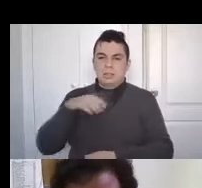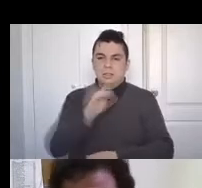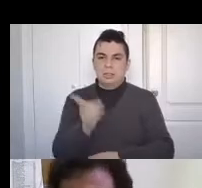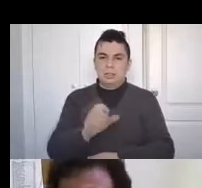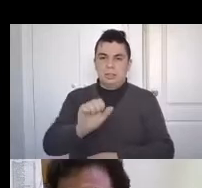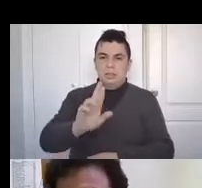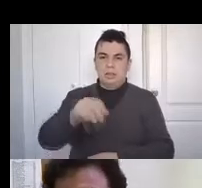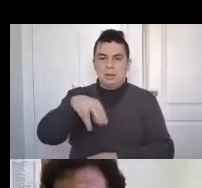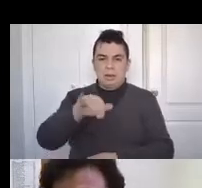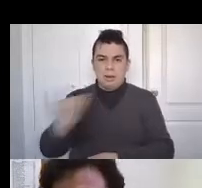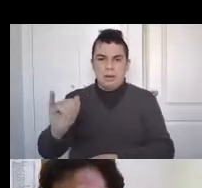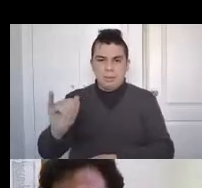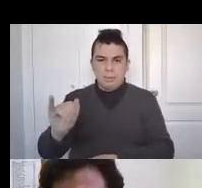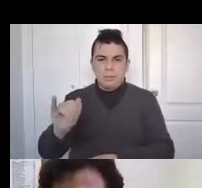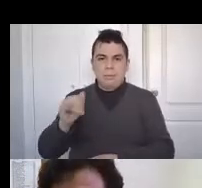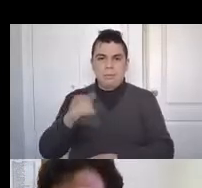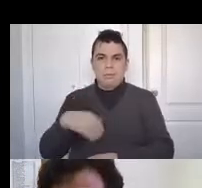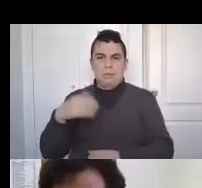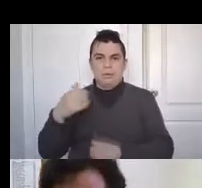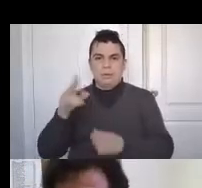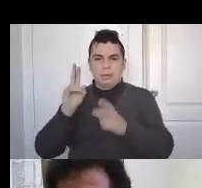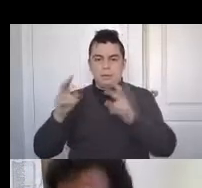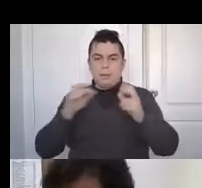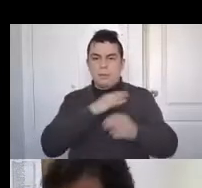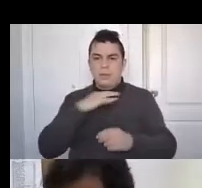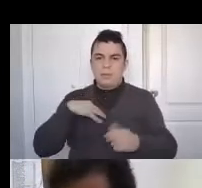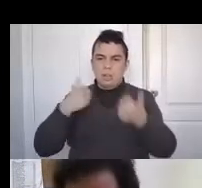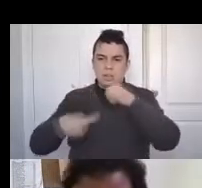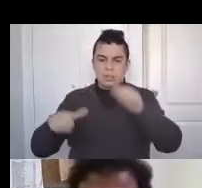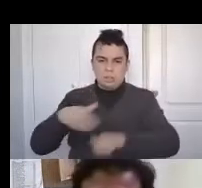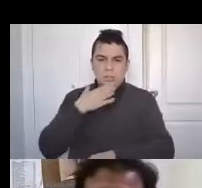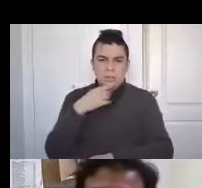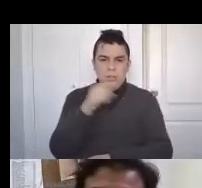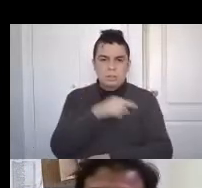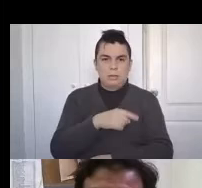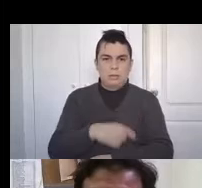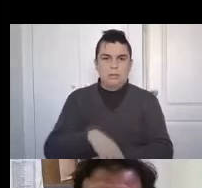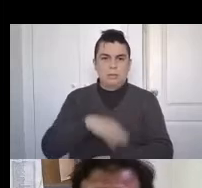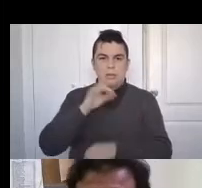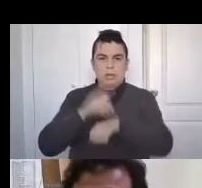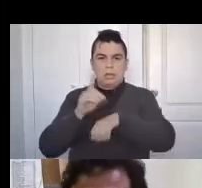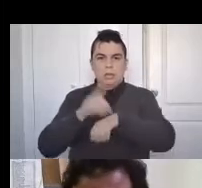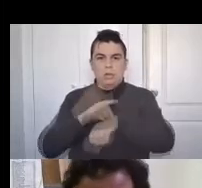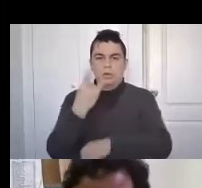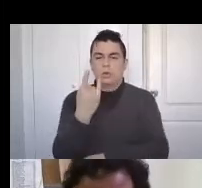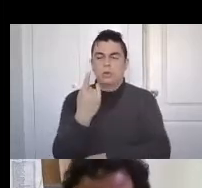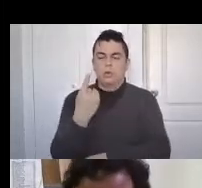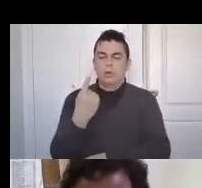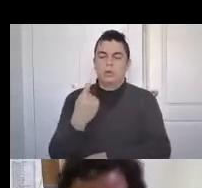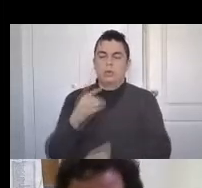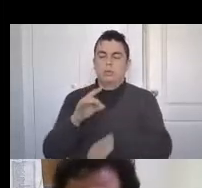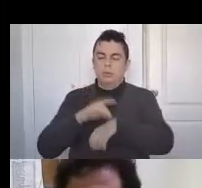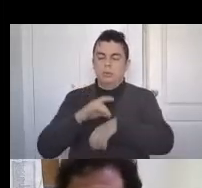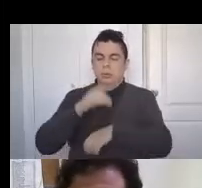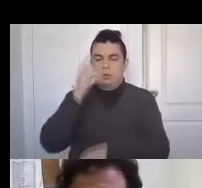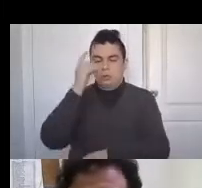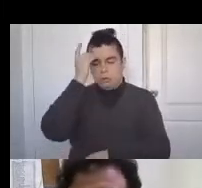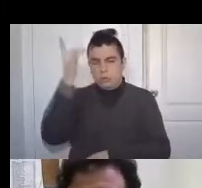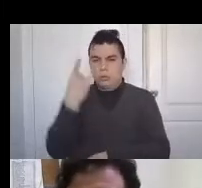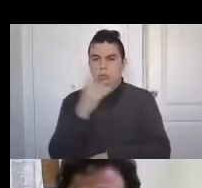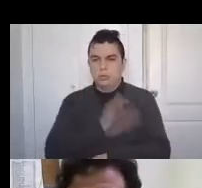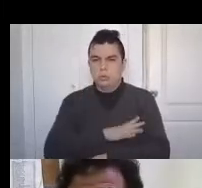Chile. Y lo que genera, ¿cierto?, es un semáforo POP, ¿ya? Que es básicamente desde las aguas residuales yo puedo ver